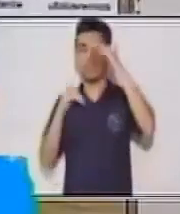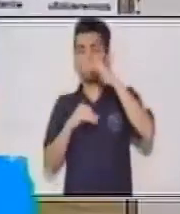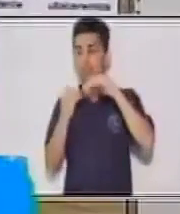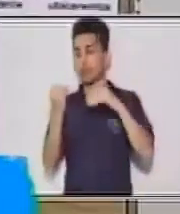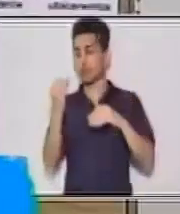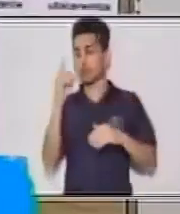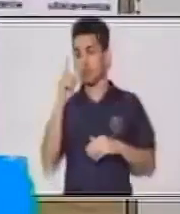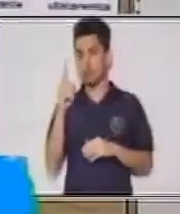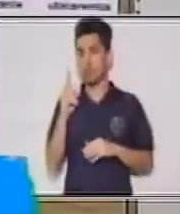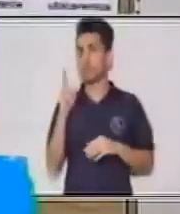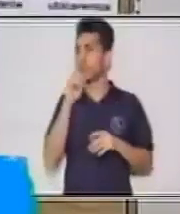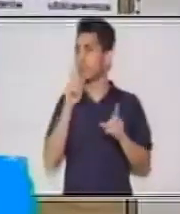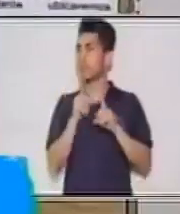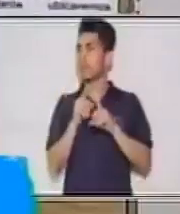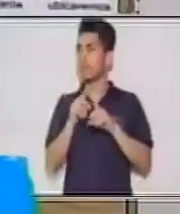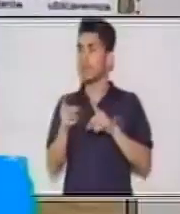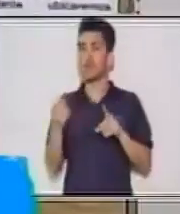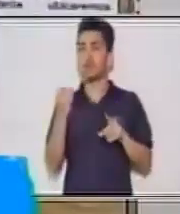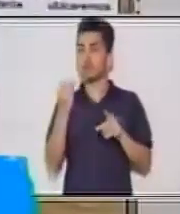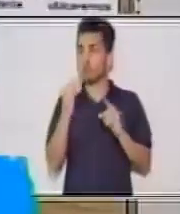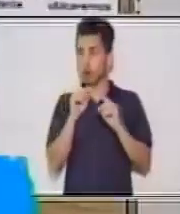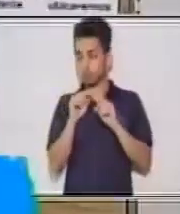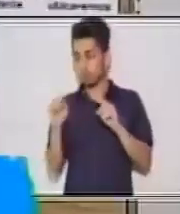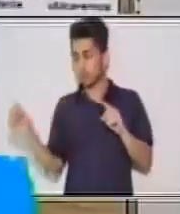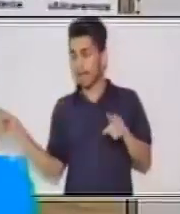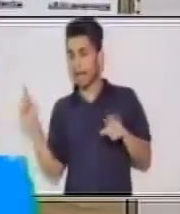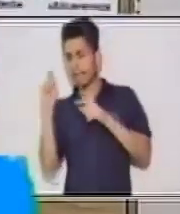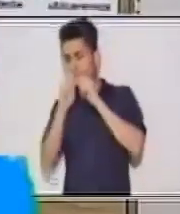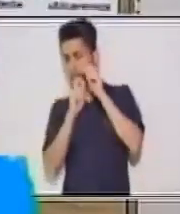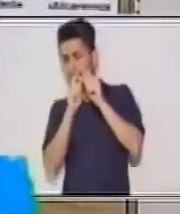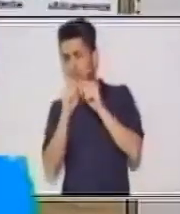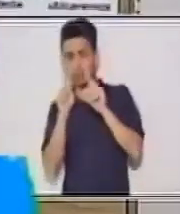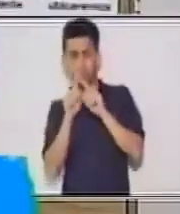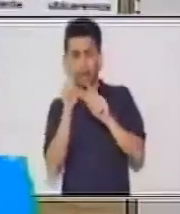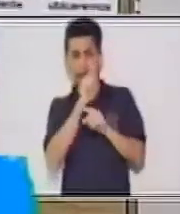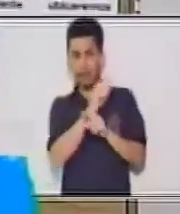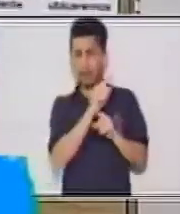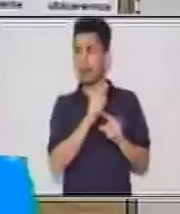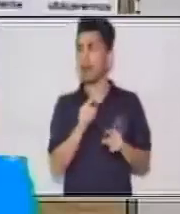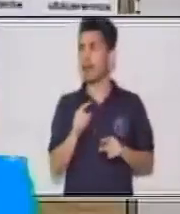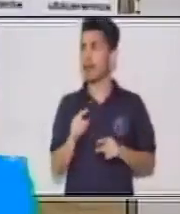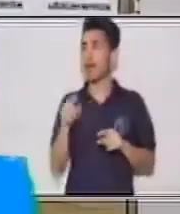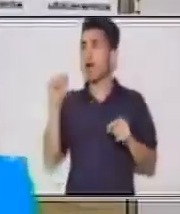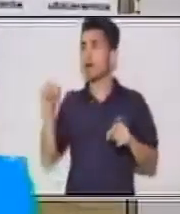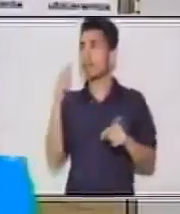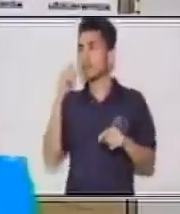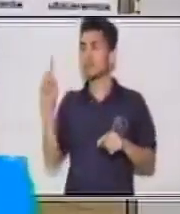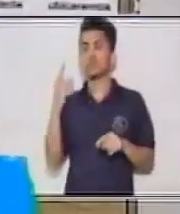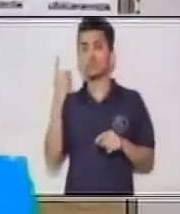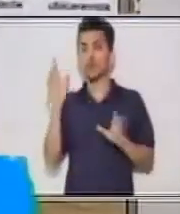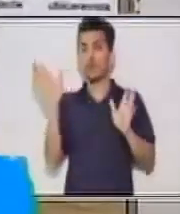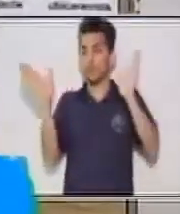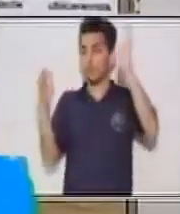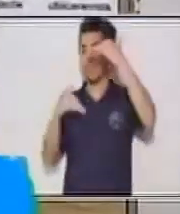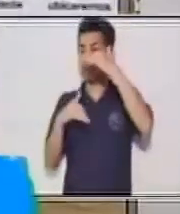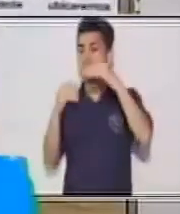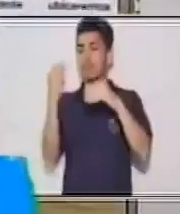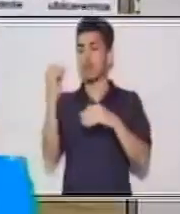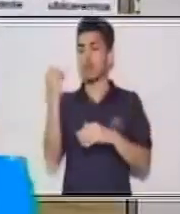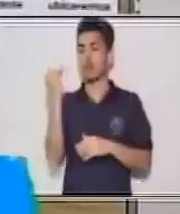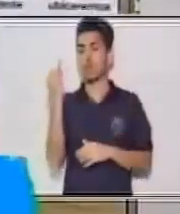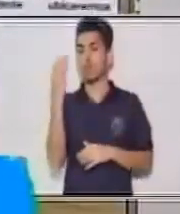y también aquí tenemos los números exactamente como lo vimos allá, pero únicamente estamos trabajando el cuadrante número